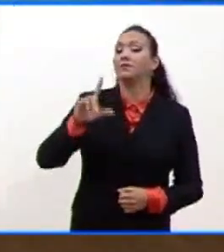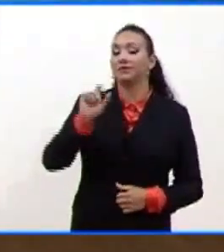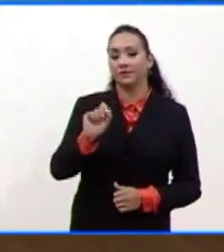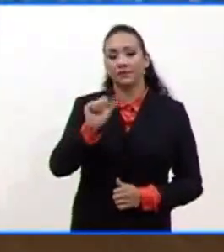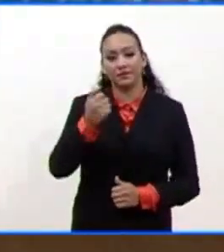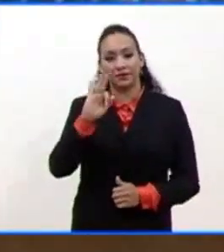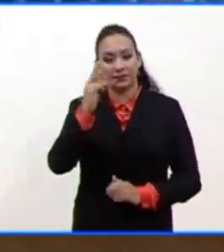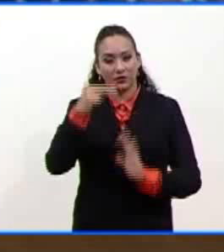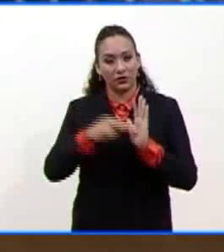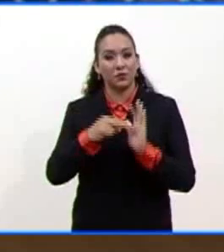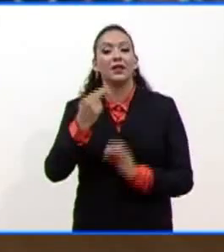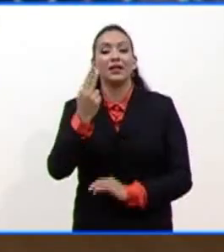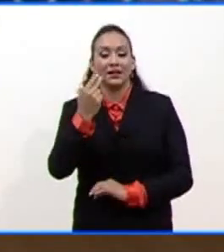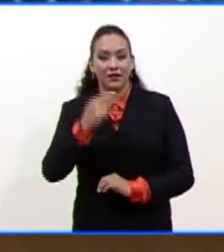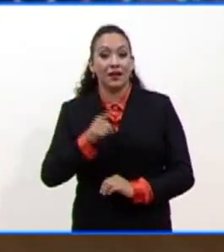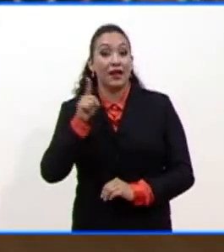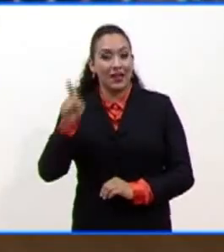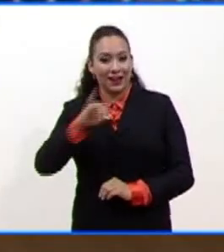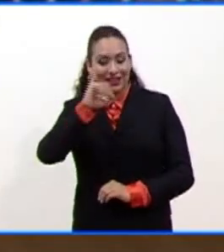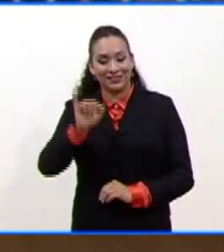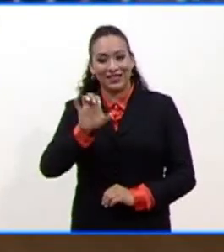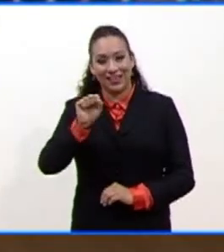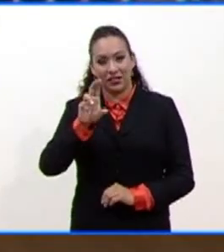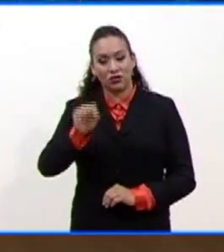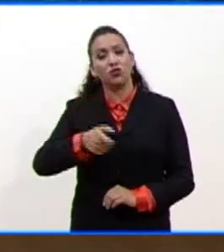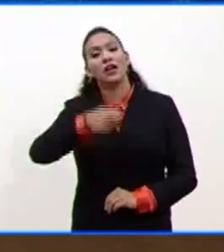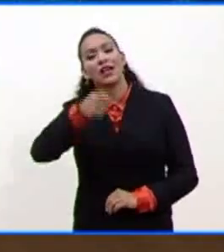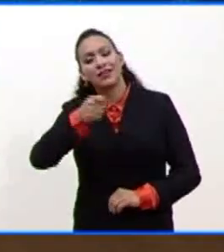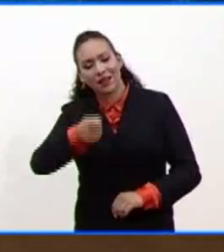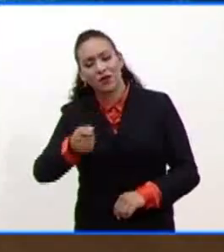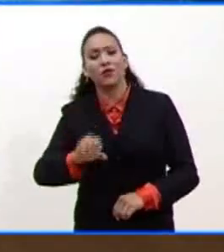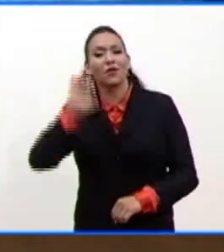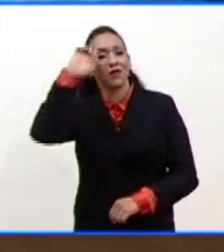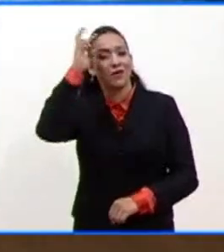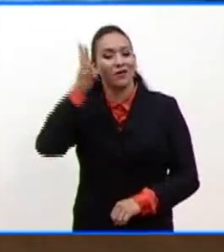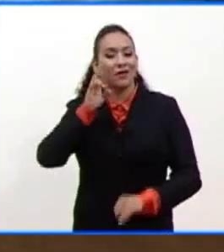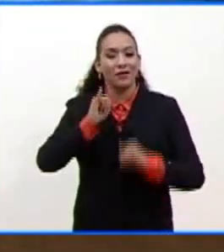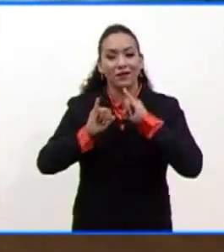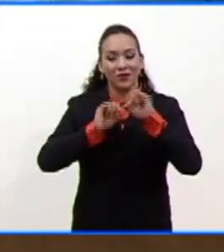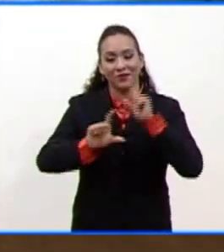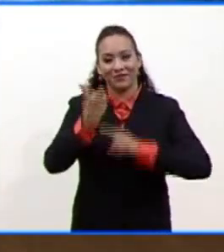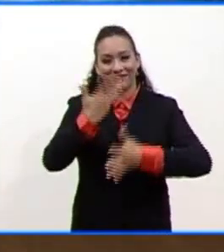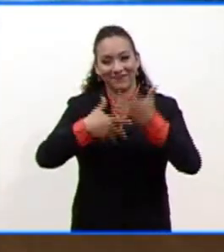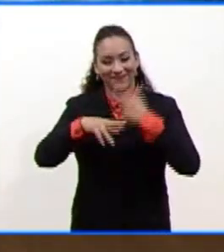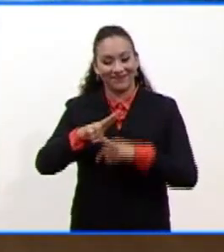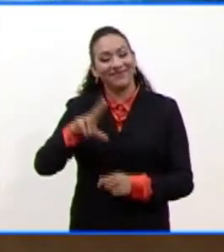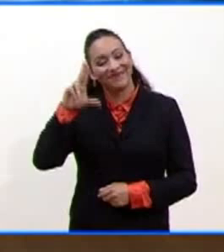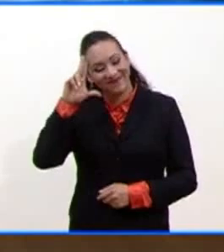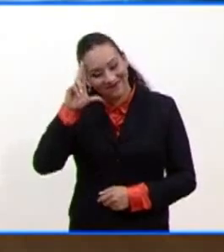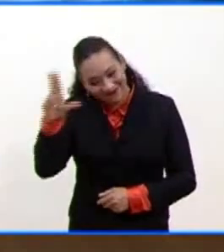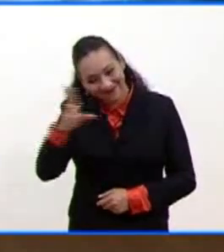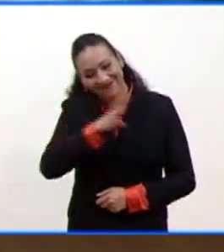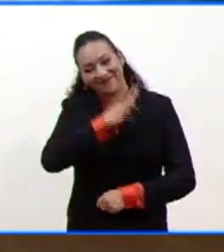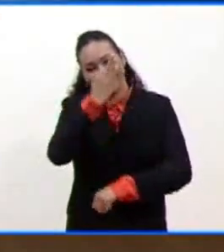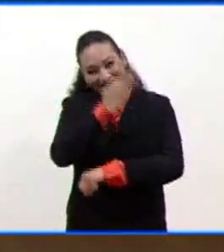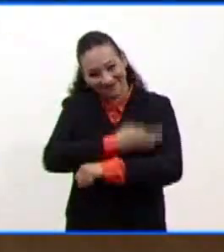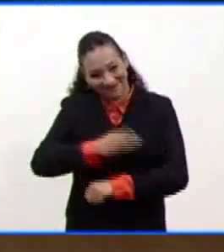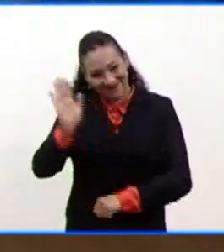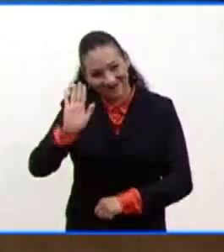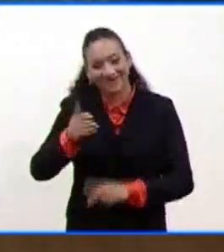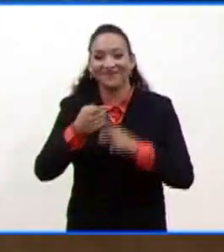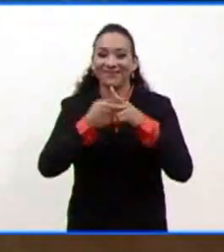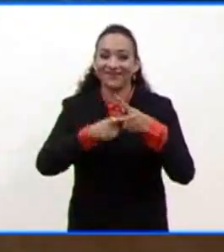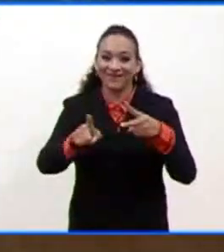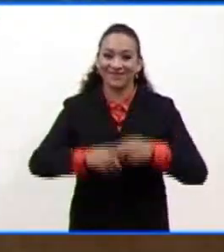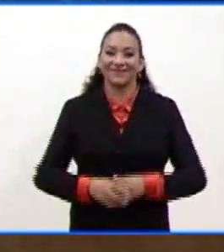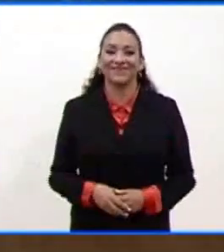de febrero de 2025. Soy Jesús Daza y saludo a Eusiris Rostro en la interpretación en lengua de señas mexicana.